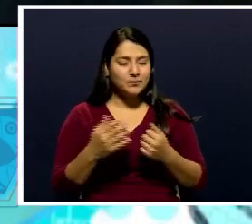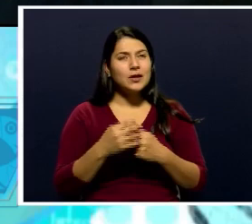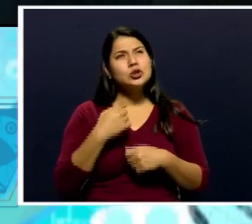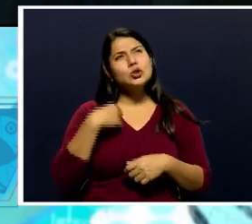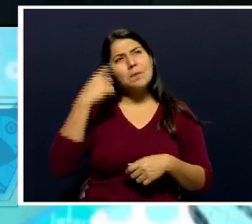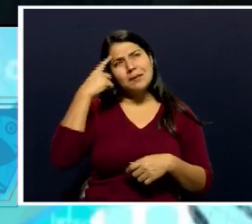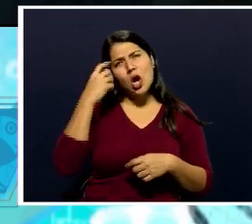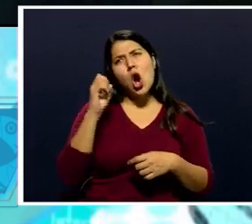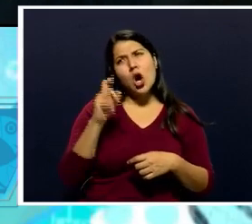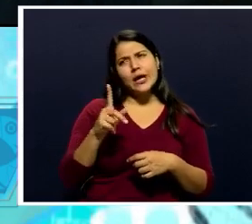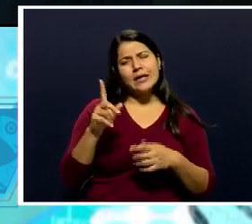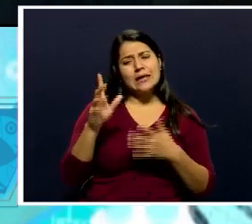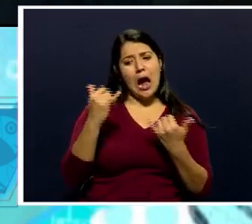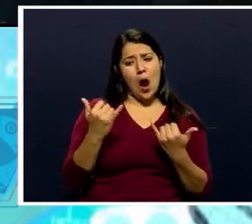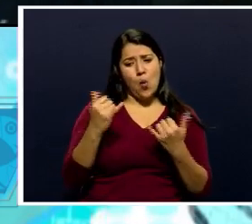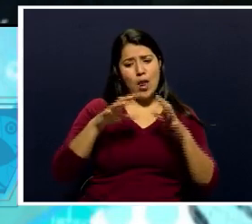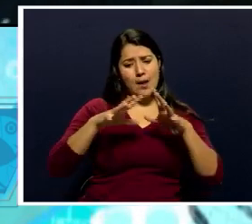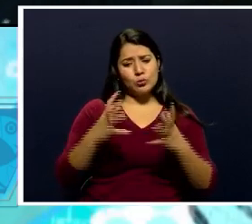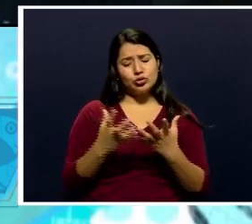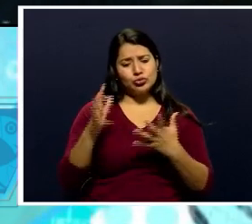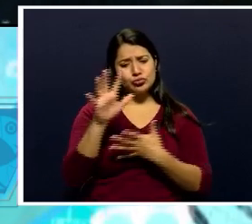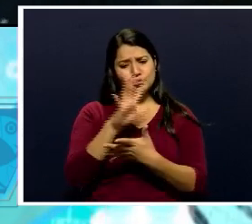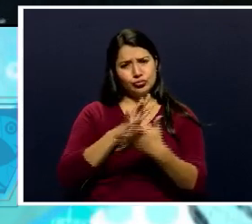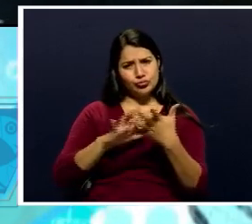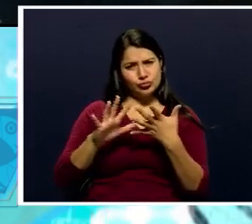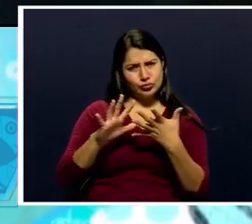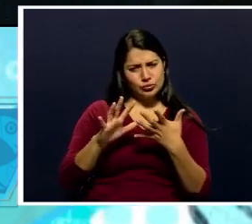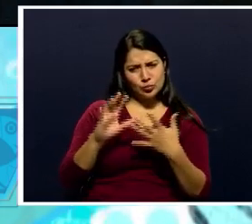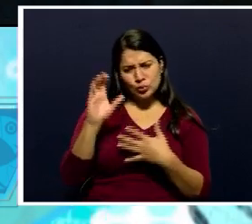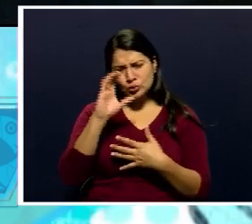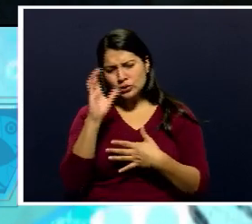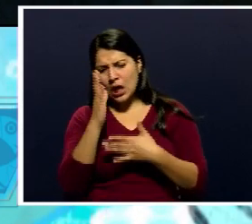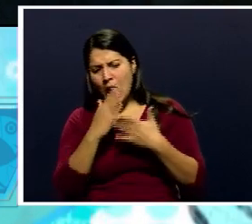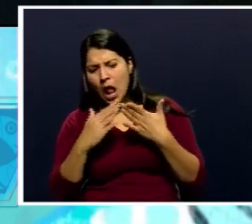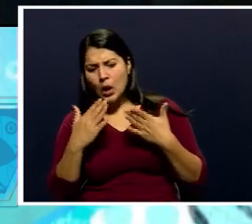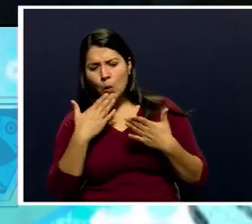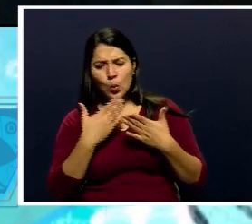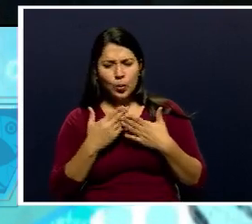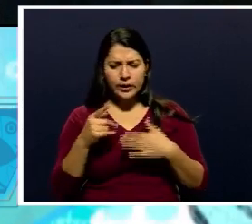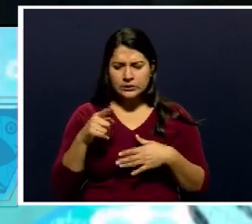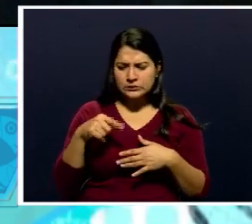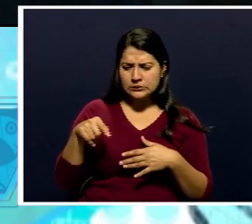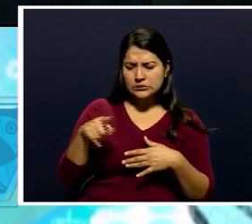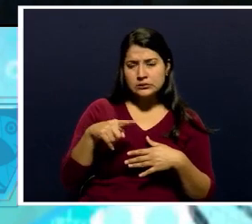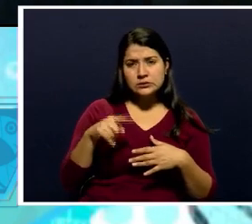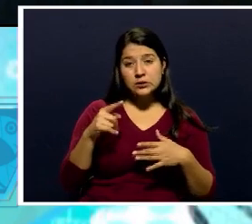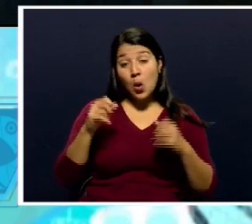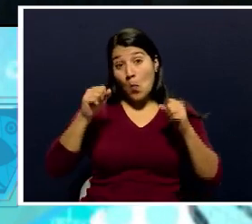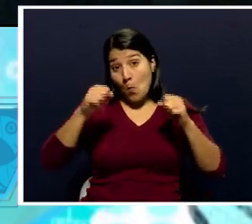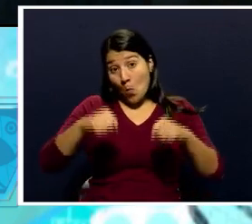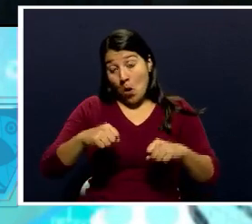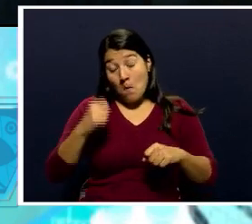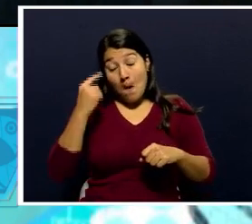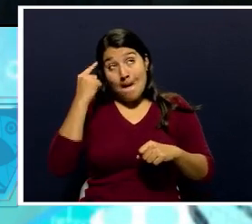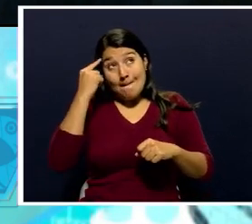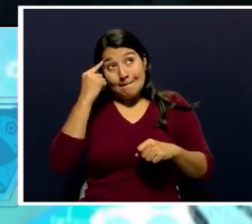este desastre mundial, sacar algo bueno se podría